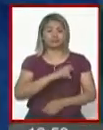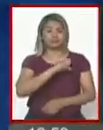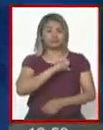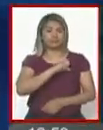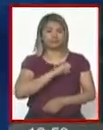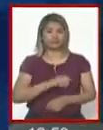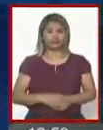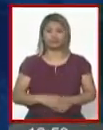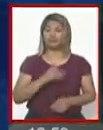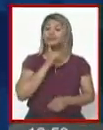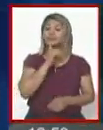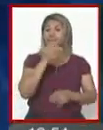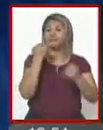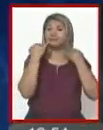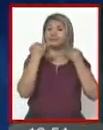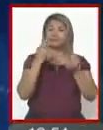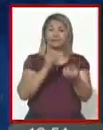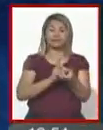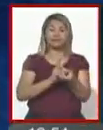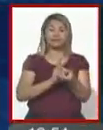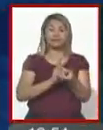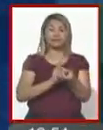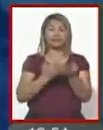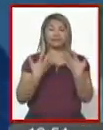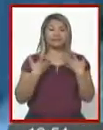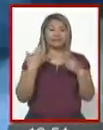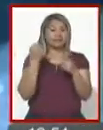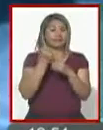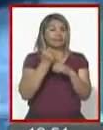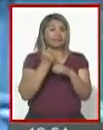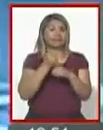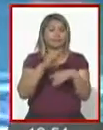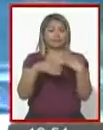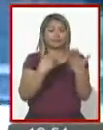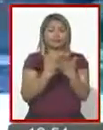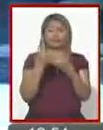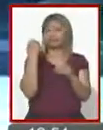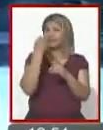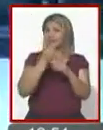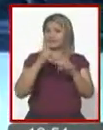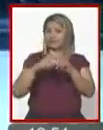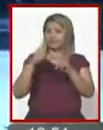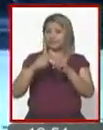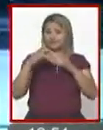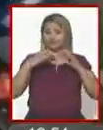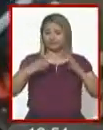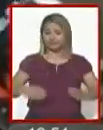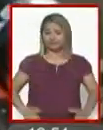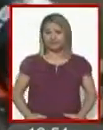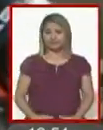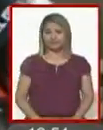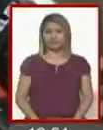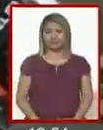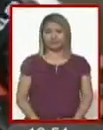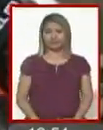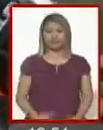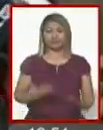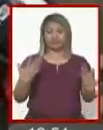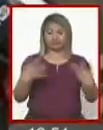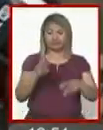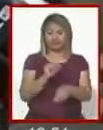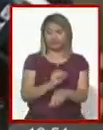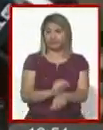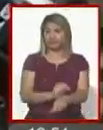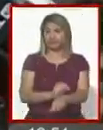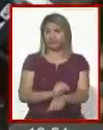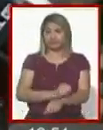Cuatro Cañadas, que según el informe médico, el civil tiene moretones, contusiones y otros golpes en diferentes partes del cuerpo. Él se encuentra aprehendido,